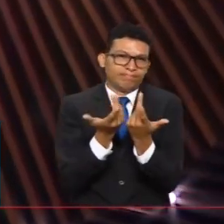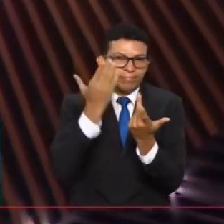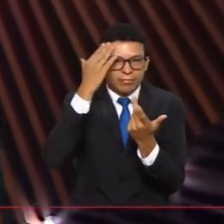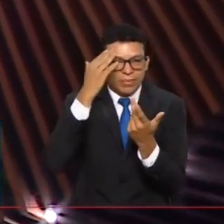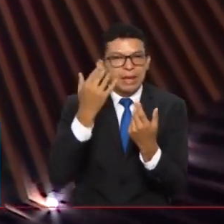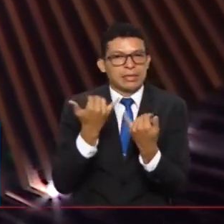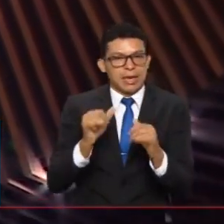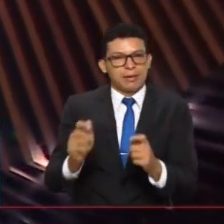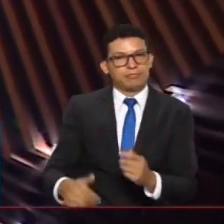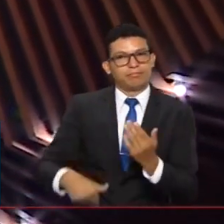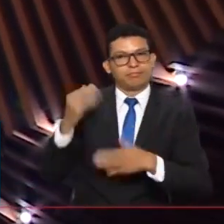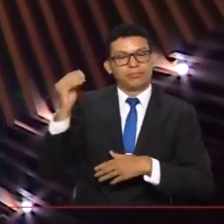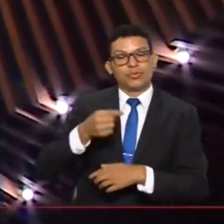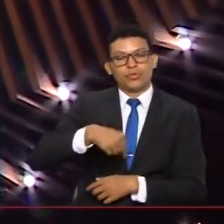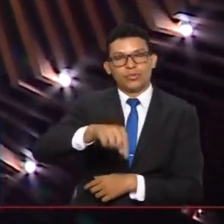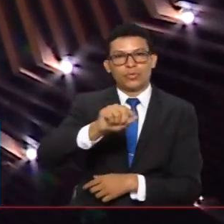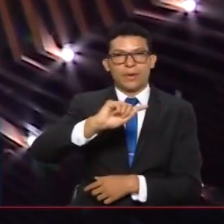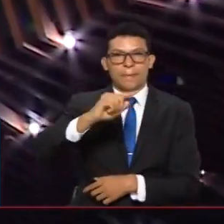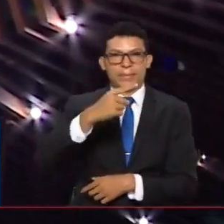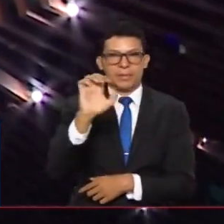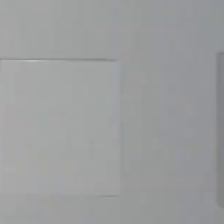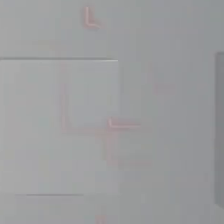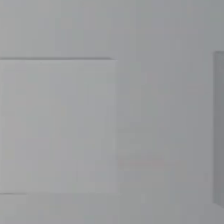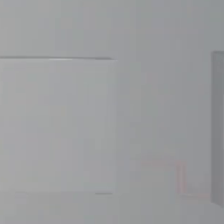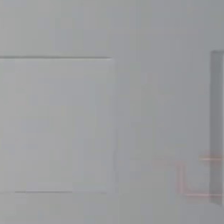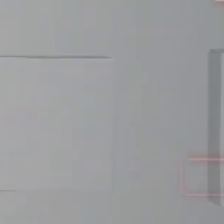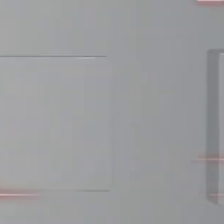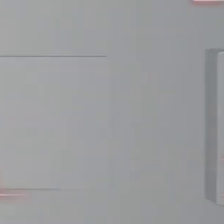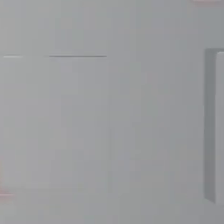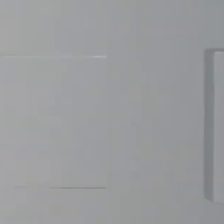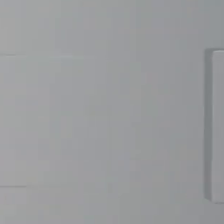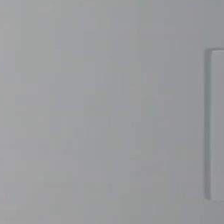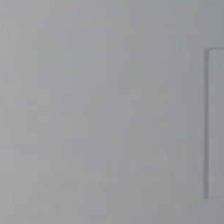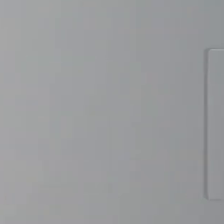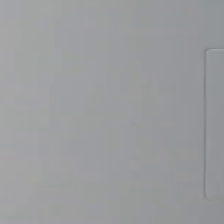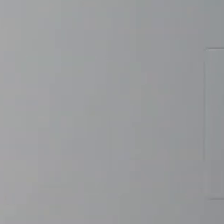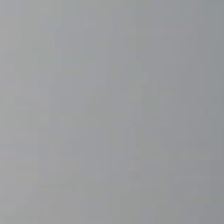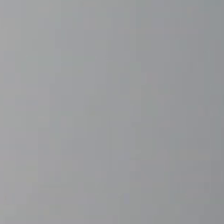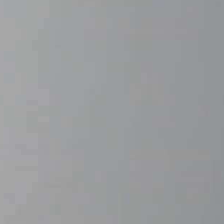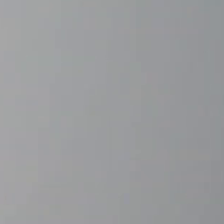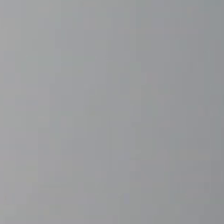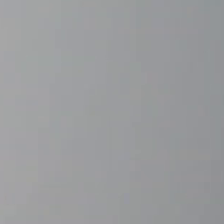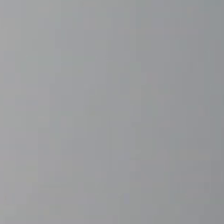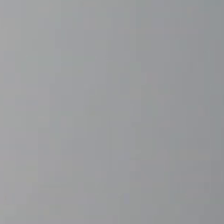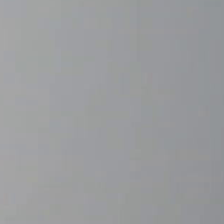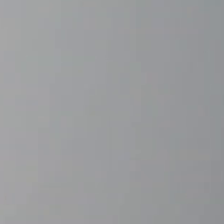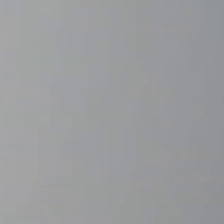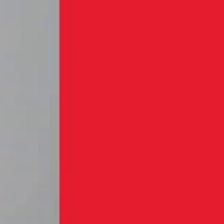posesione el próximo 1 de enero.